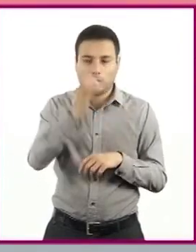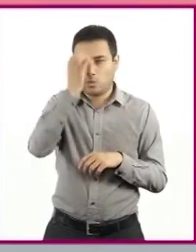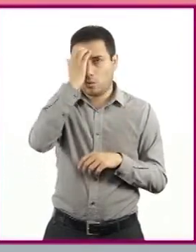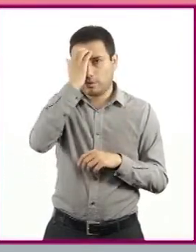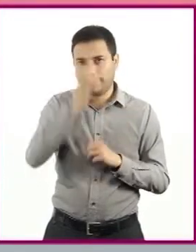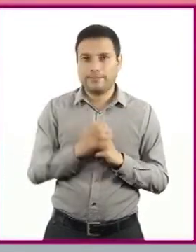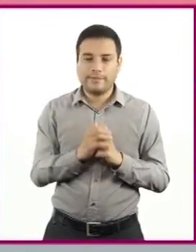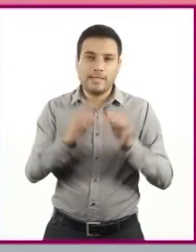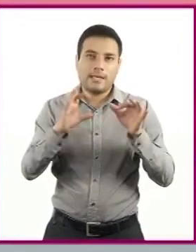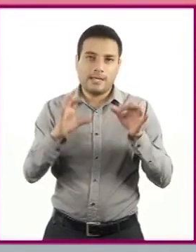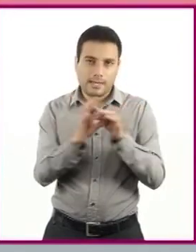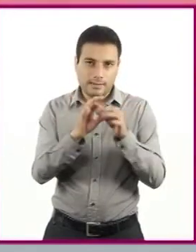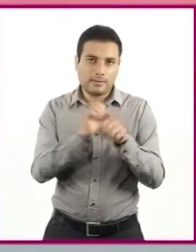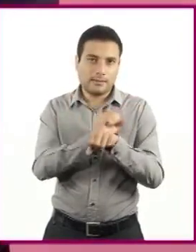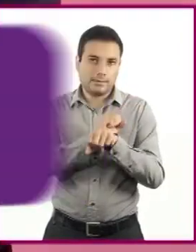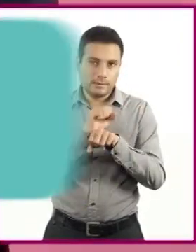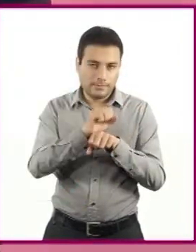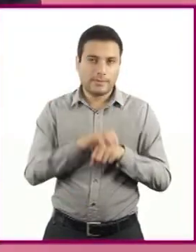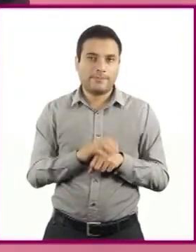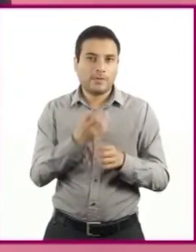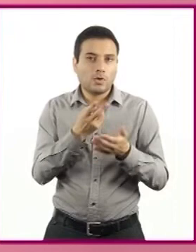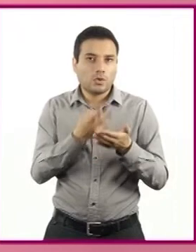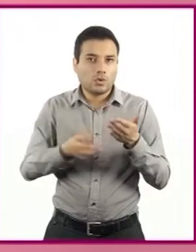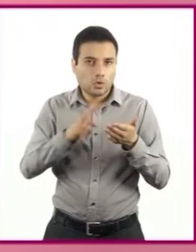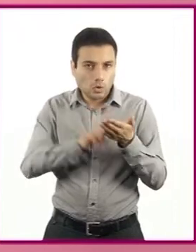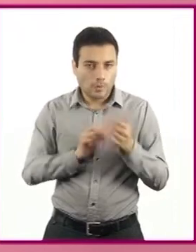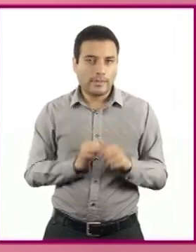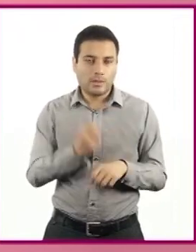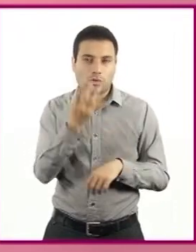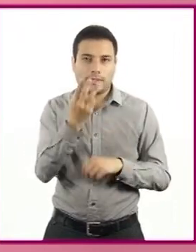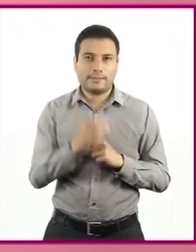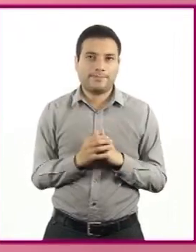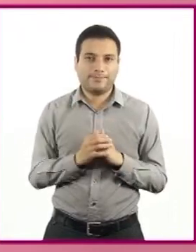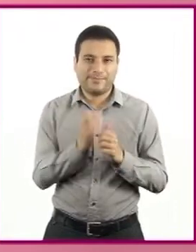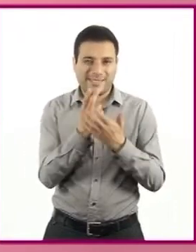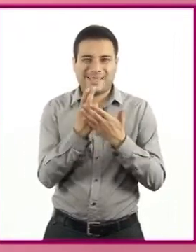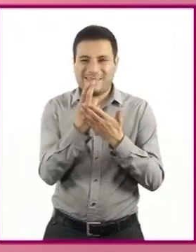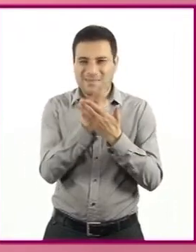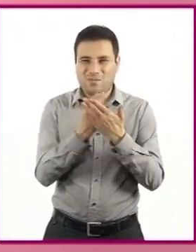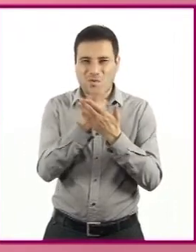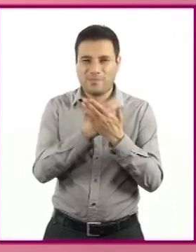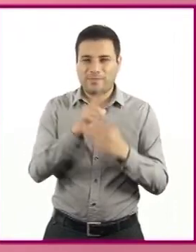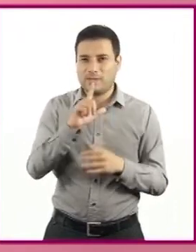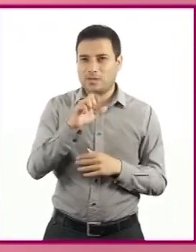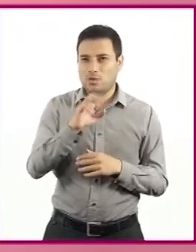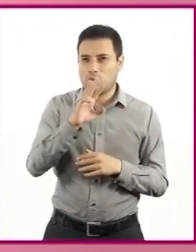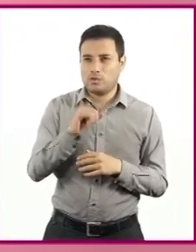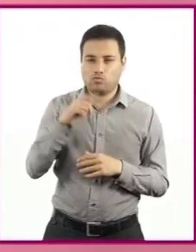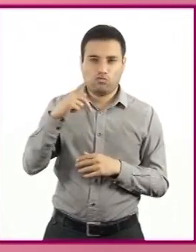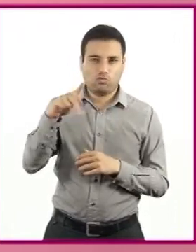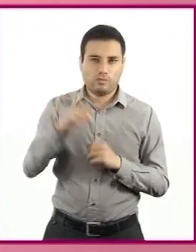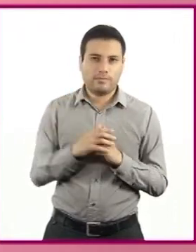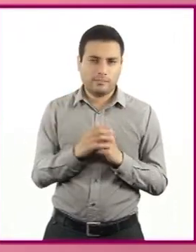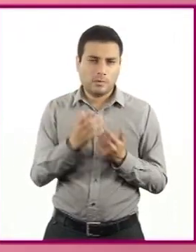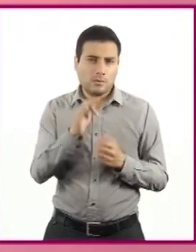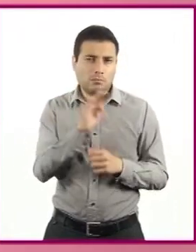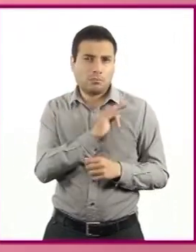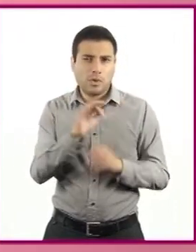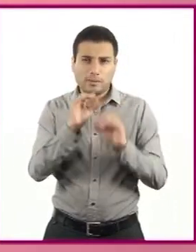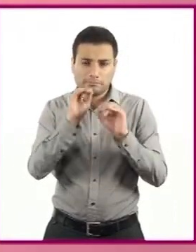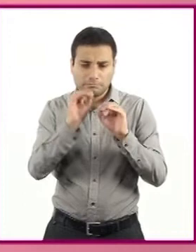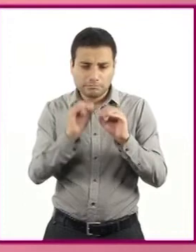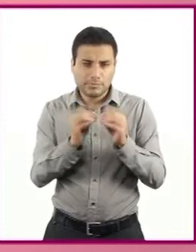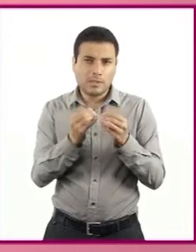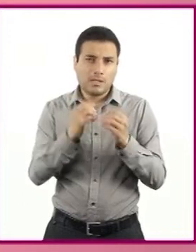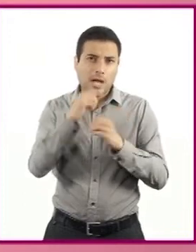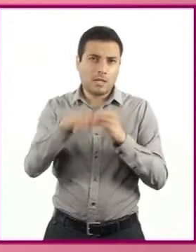simples, dobles o triples. Nos referimos al diagrama de Lewis, útil para representar átomos y moléculas